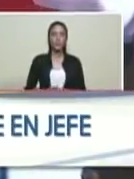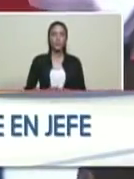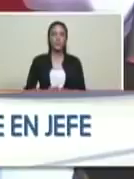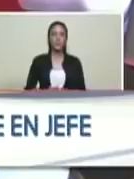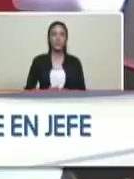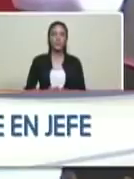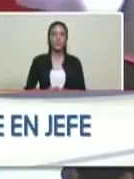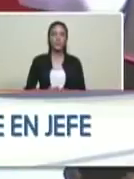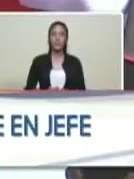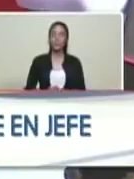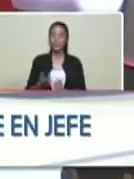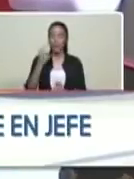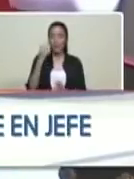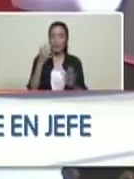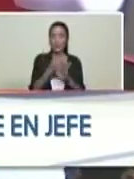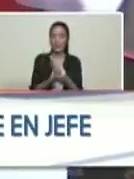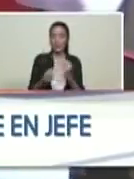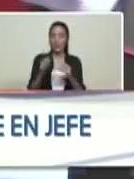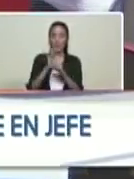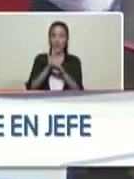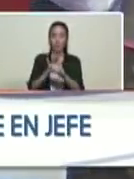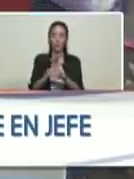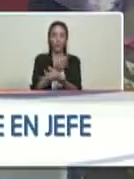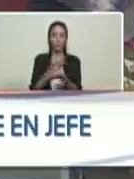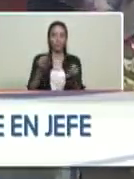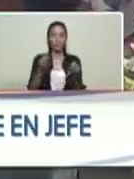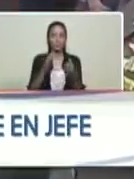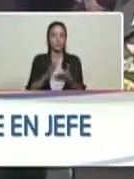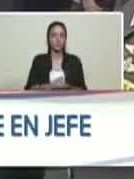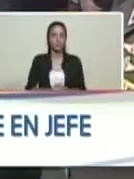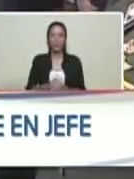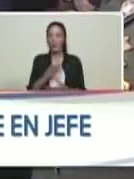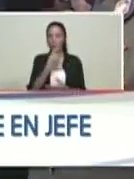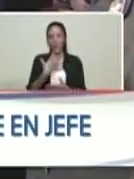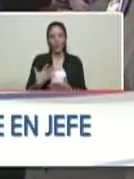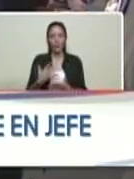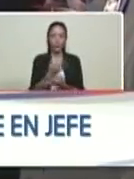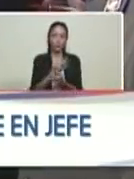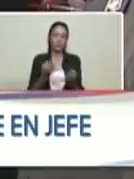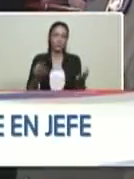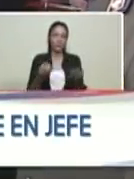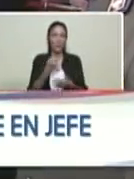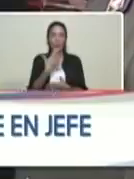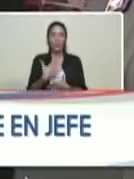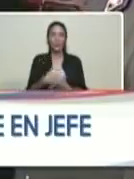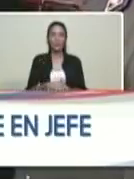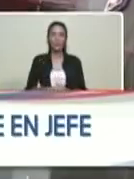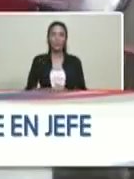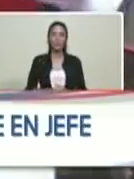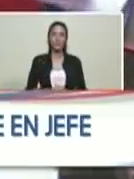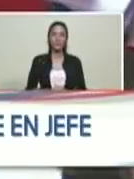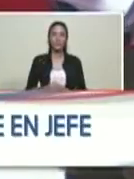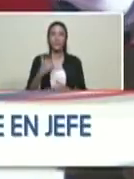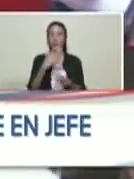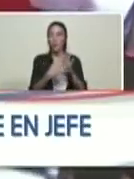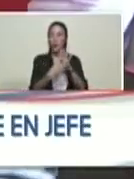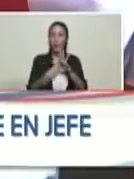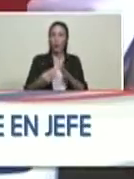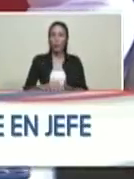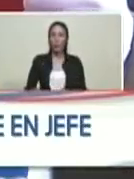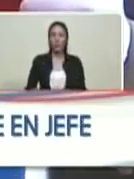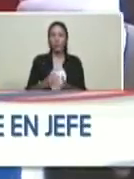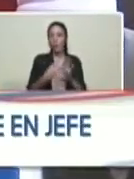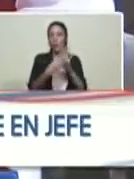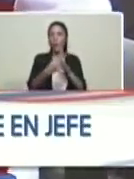regalo muy significativo muy simbólico y muy hermoso también la re explica el espadín de sucre